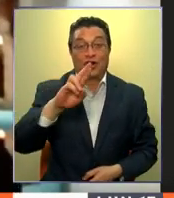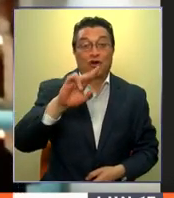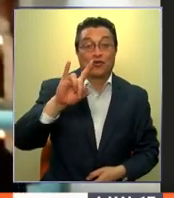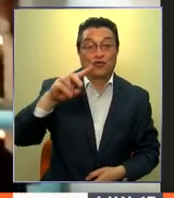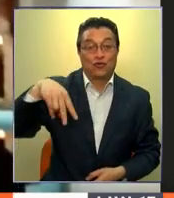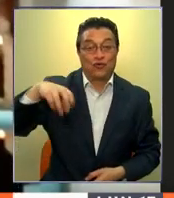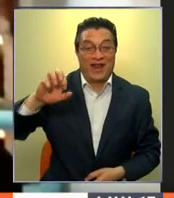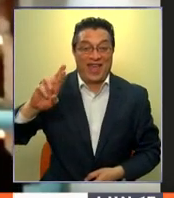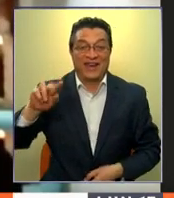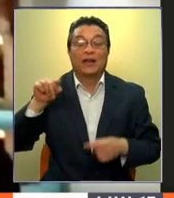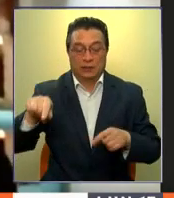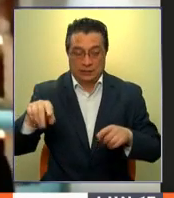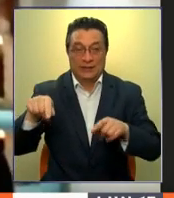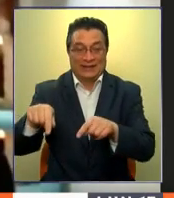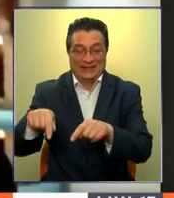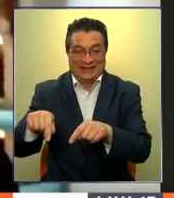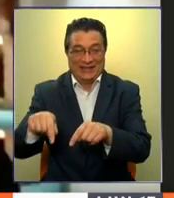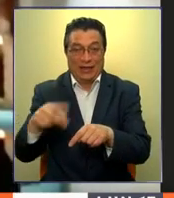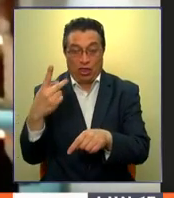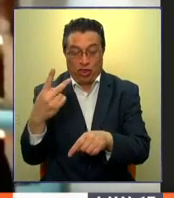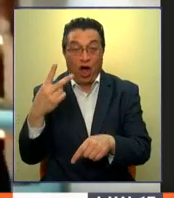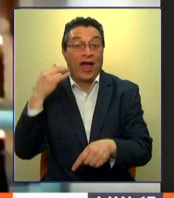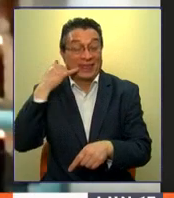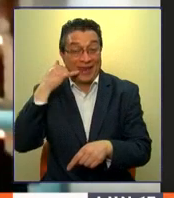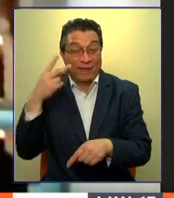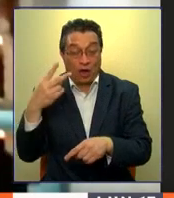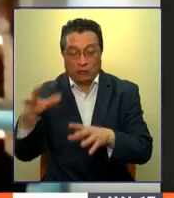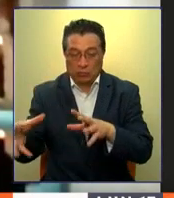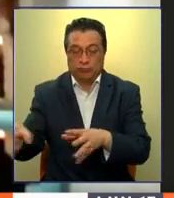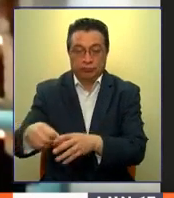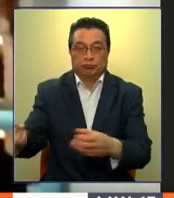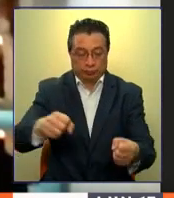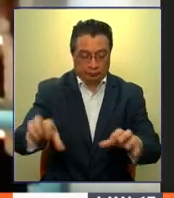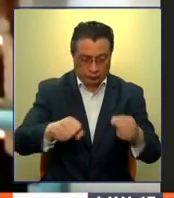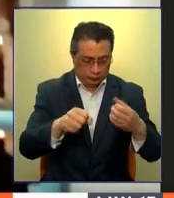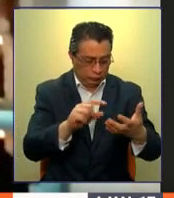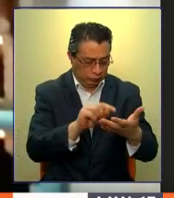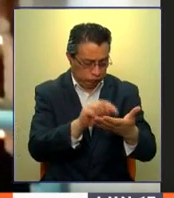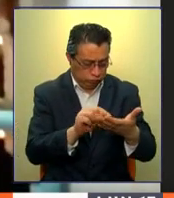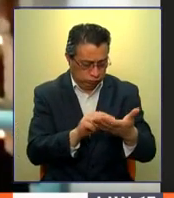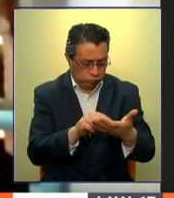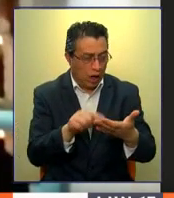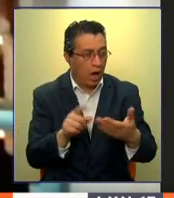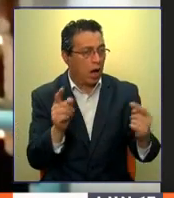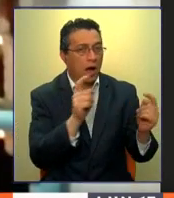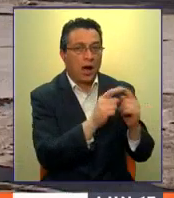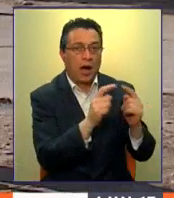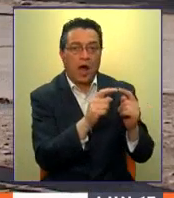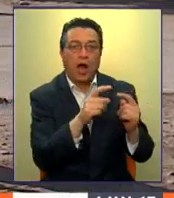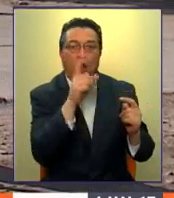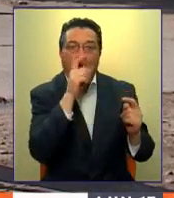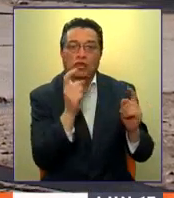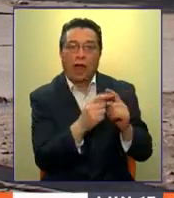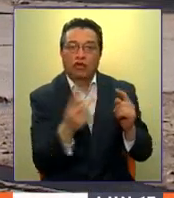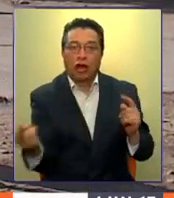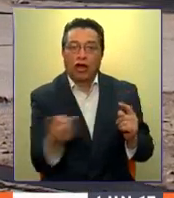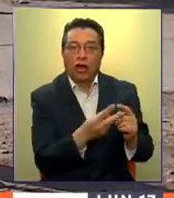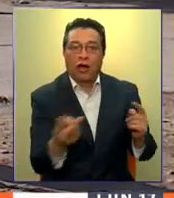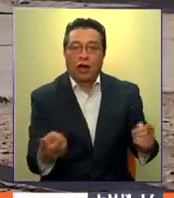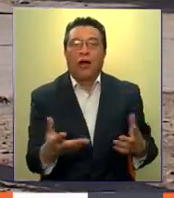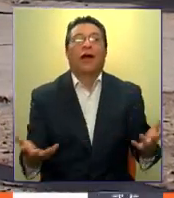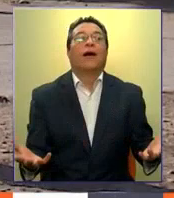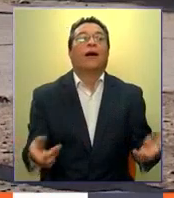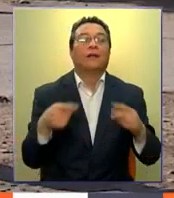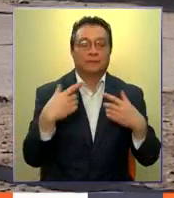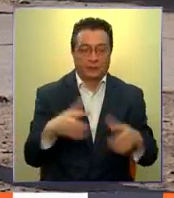jugaron los imputados dos de los teléfonos que fueron vaciados pero únicamente lo registraban a él como contacto un caso similar ya se había